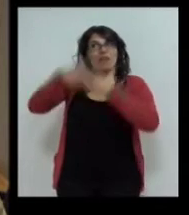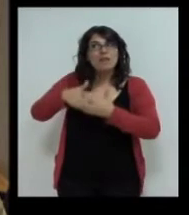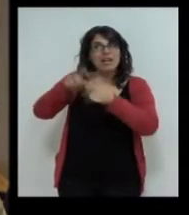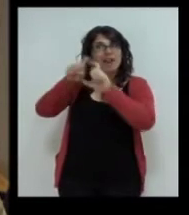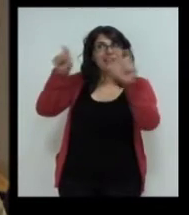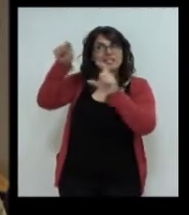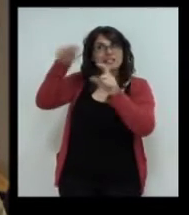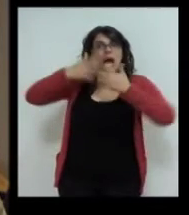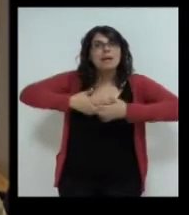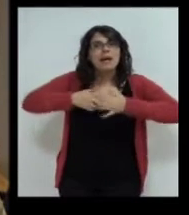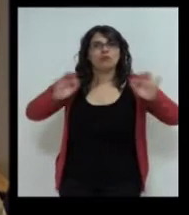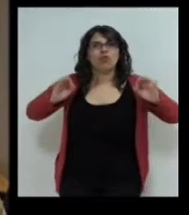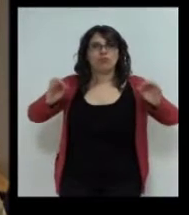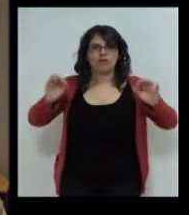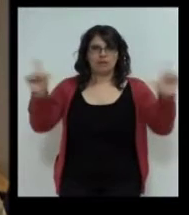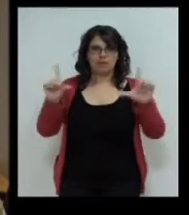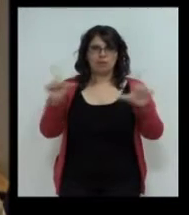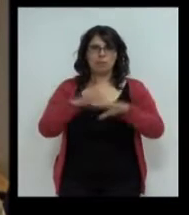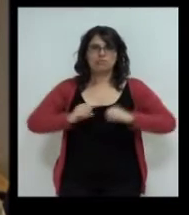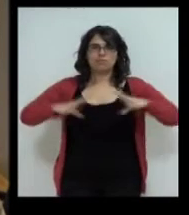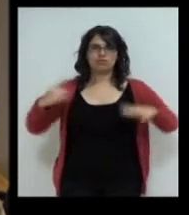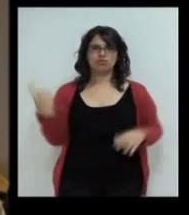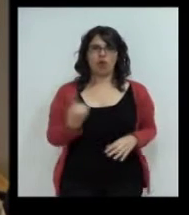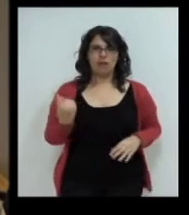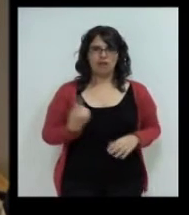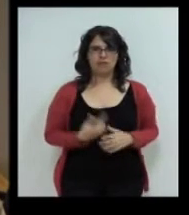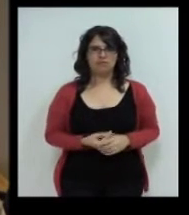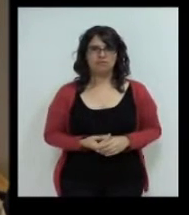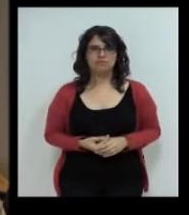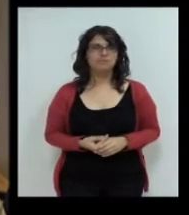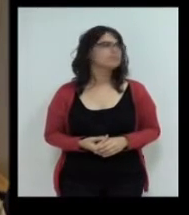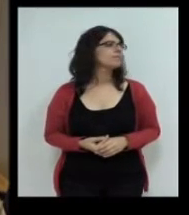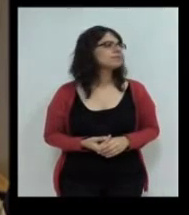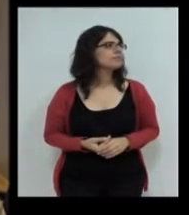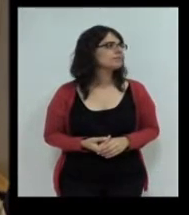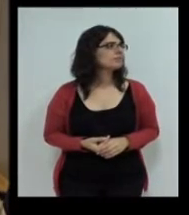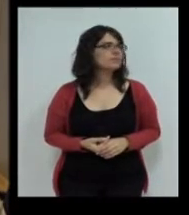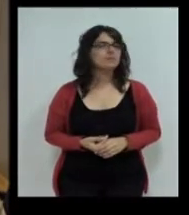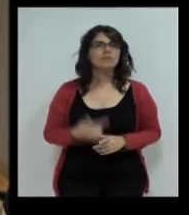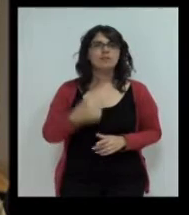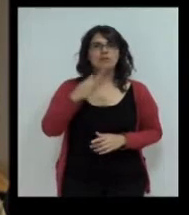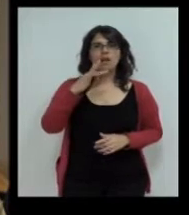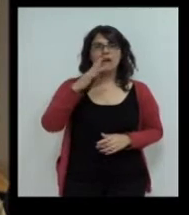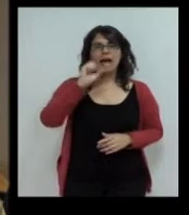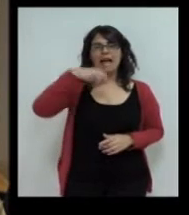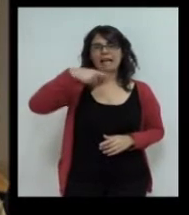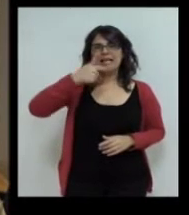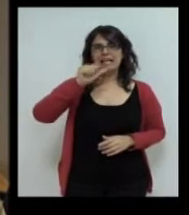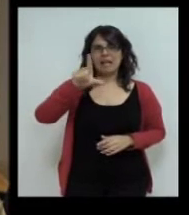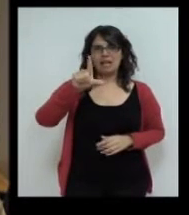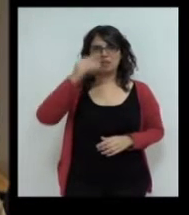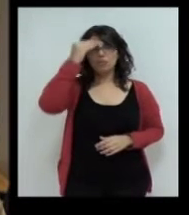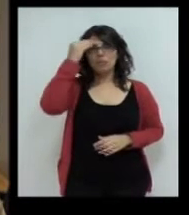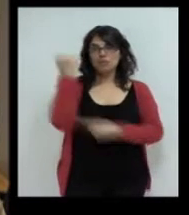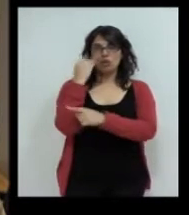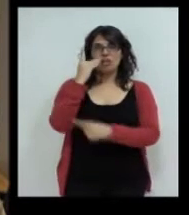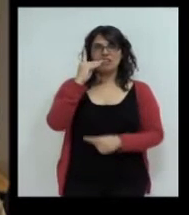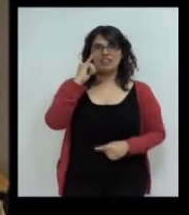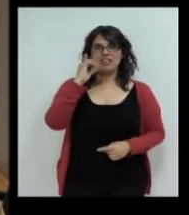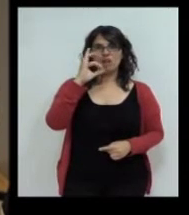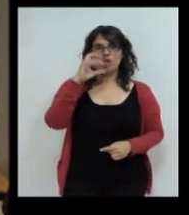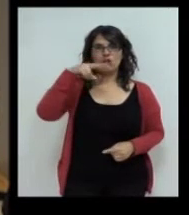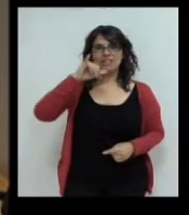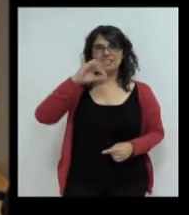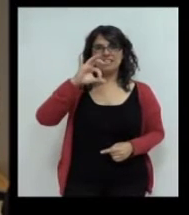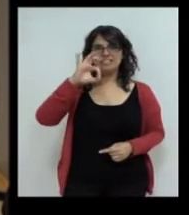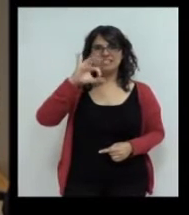que se activaran de forma sola. Yo ahí lo que echo de menos es que mientras, y ahí Dionisio yo creo que nos puede alumbrar mucho, ¿no?